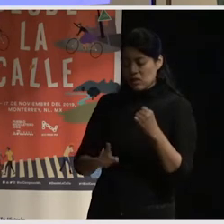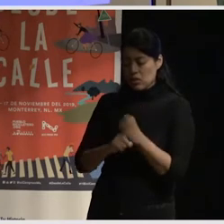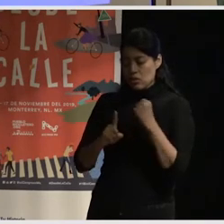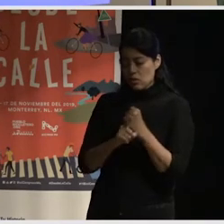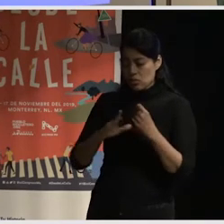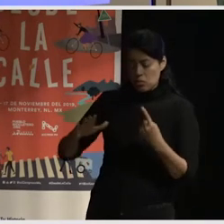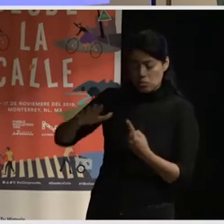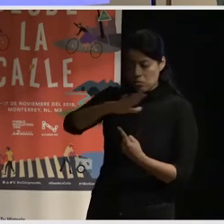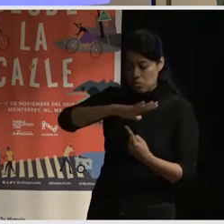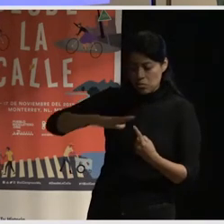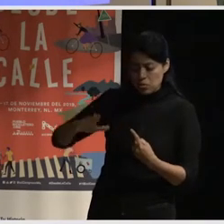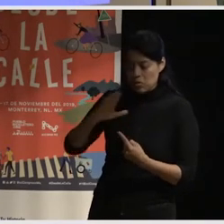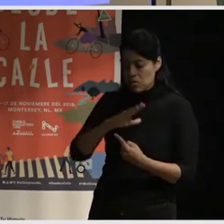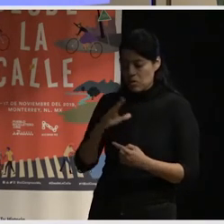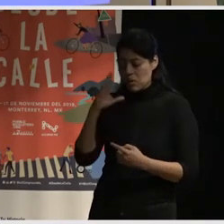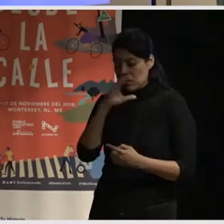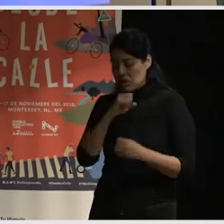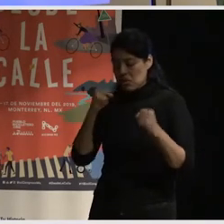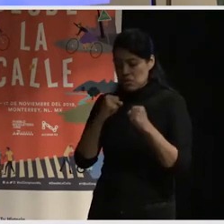y no sé qué tanto les ha servido